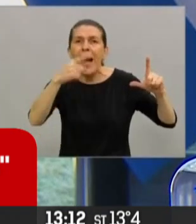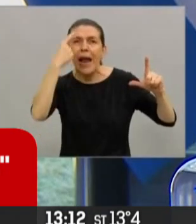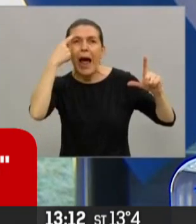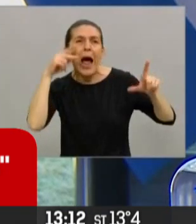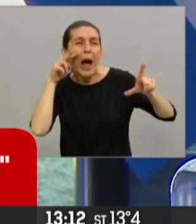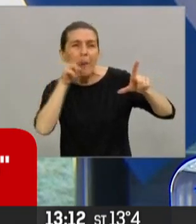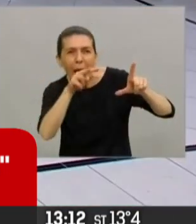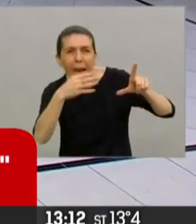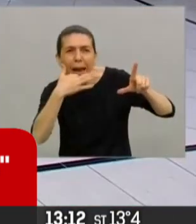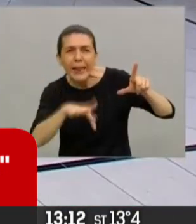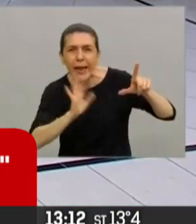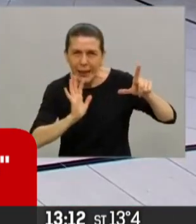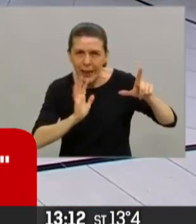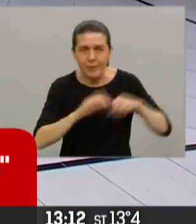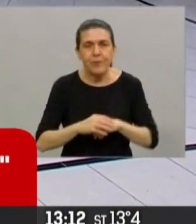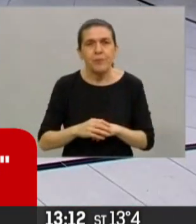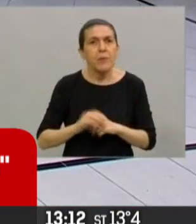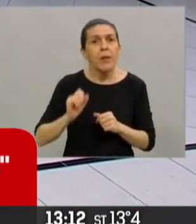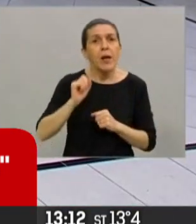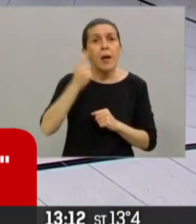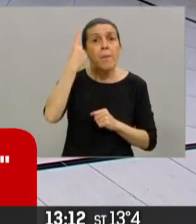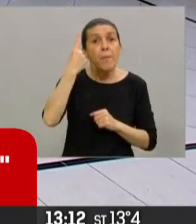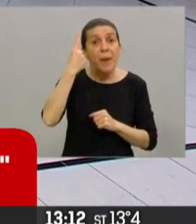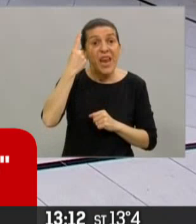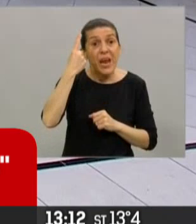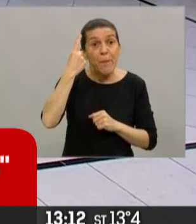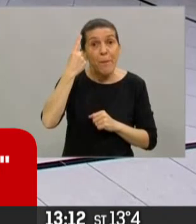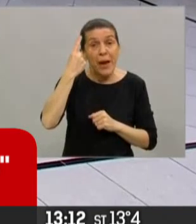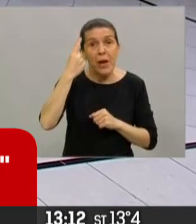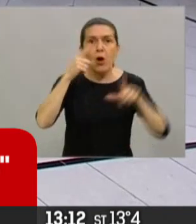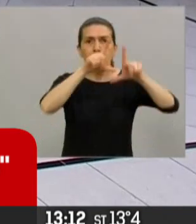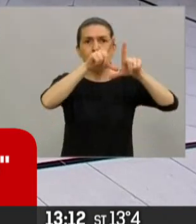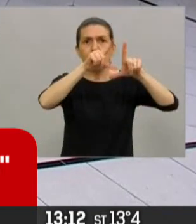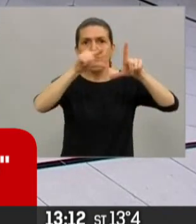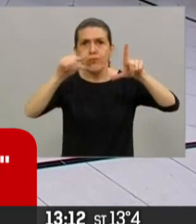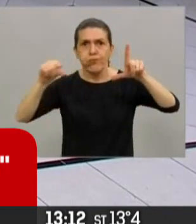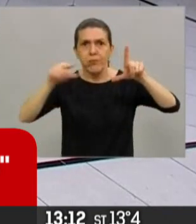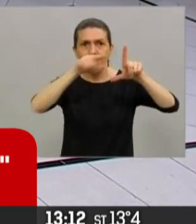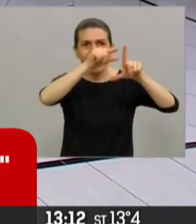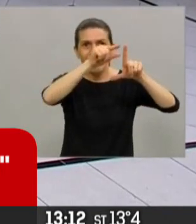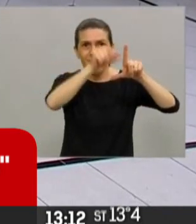de qué estamos hablando. Primero, miremos la tasa de